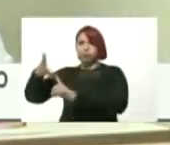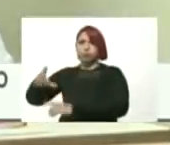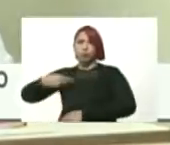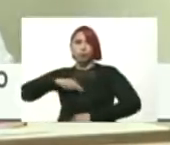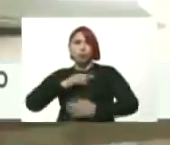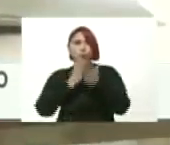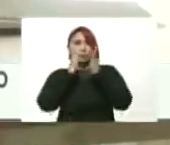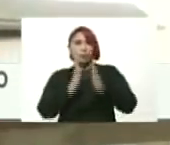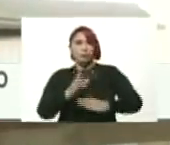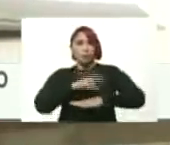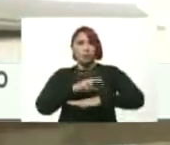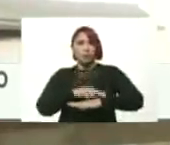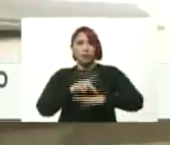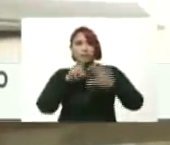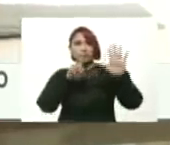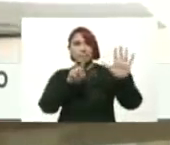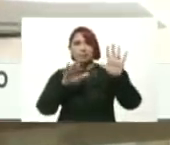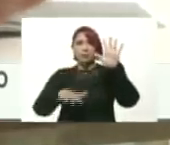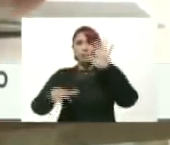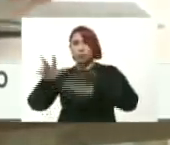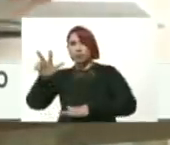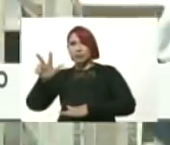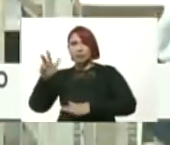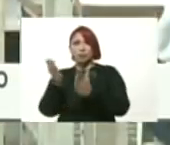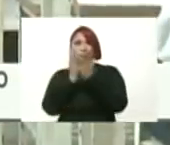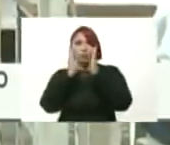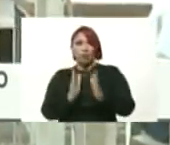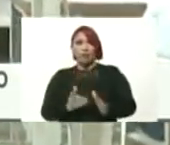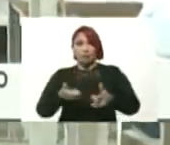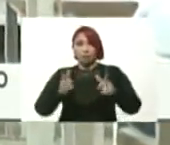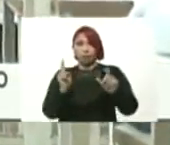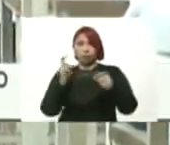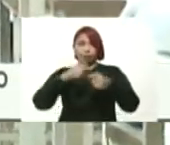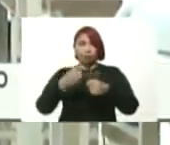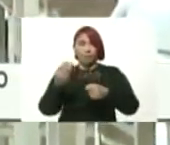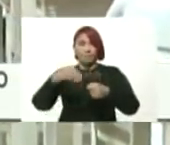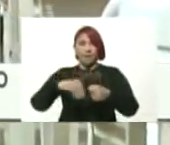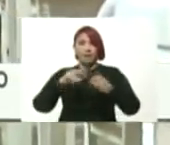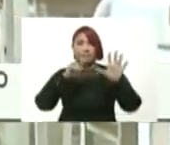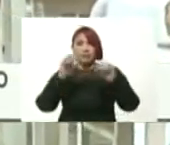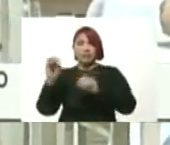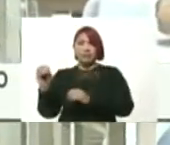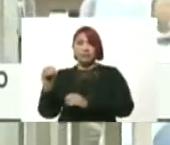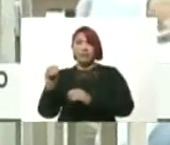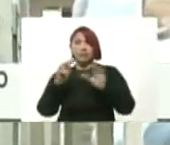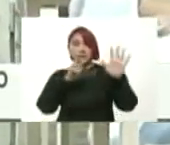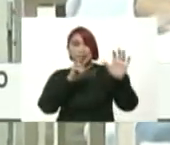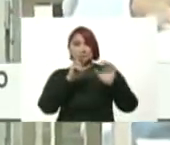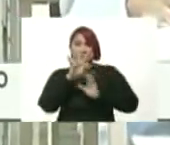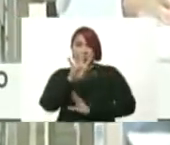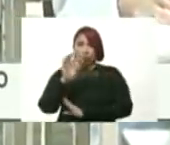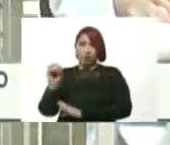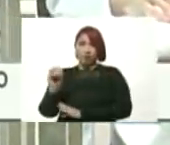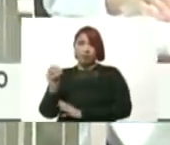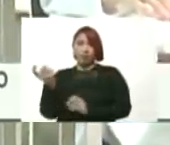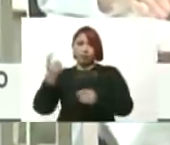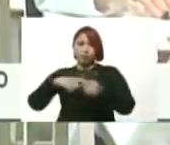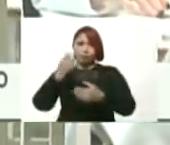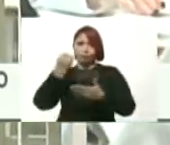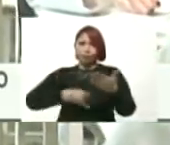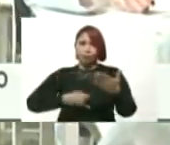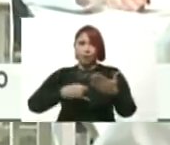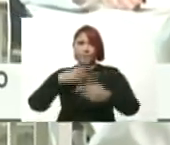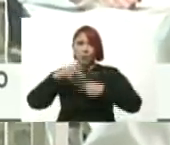estudiantes 603 estudiantes activos más 740 que se inscribieron para cursar los programas de formación